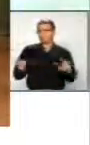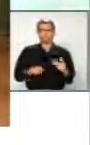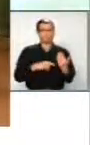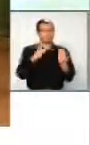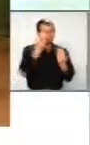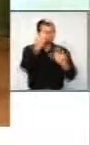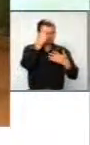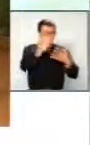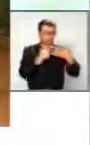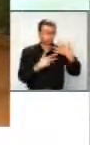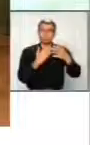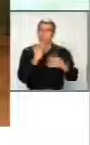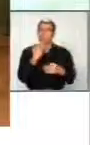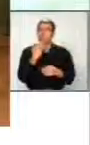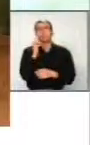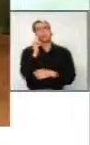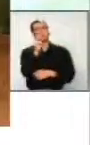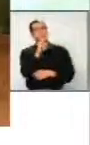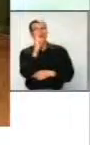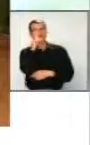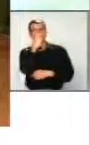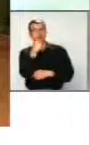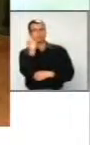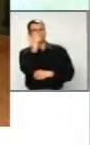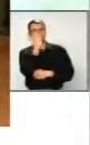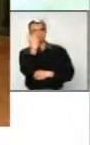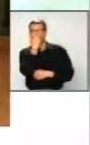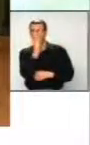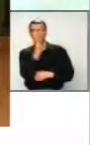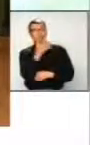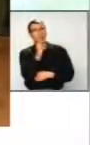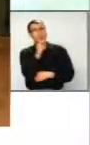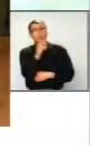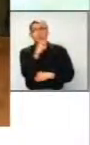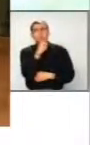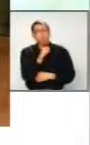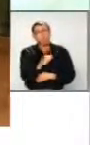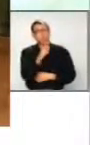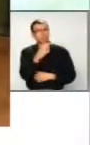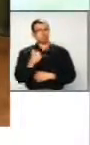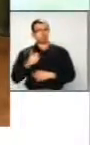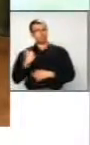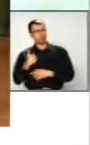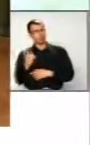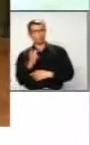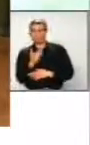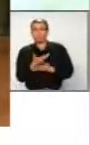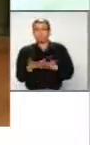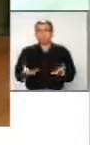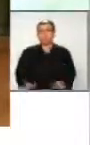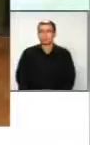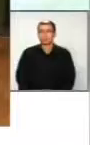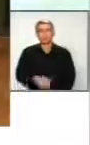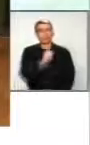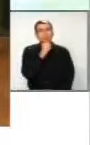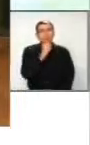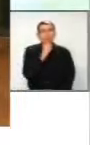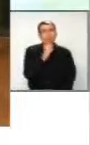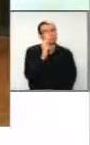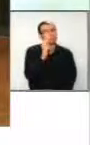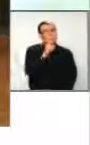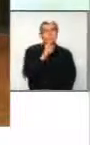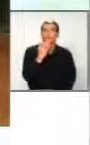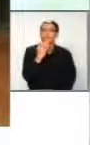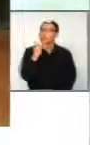y la gente solo mira, bueno, pero es que no es tan bonita, pero es que está muy vieja, pero es que está muy joven. Y sobre todo cuando lo vemos en segmentos